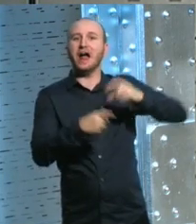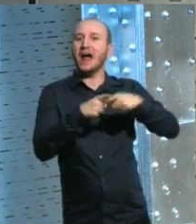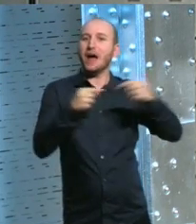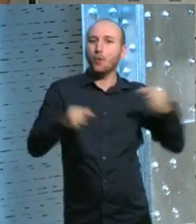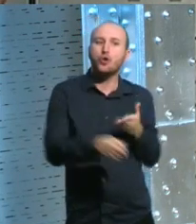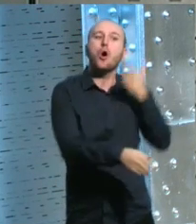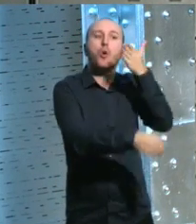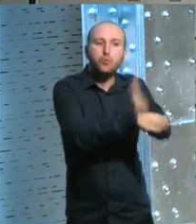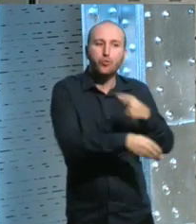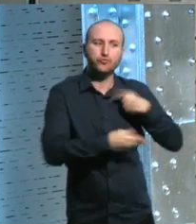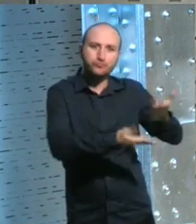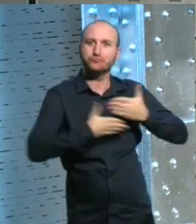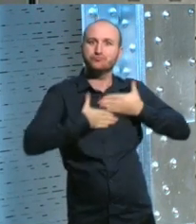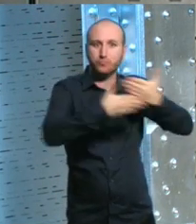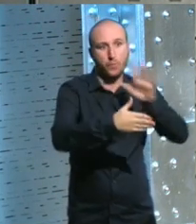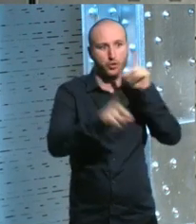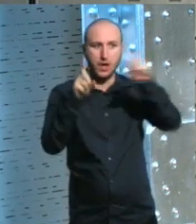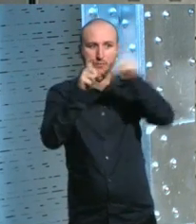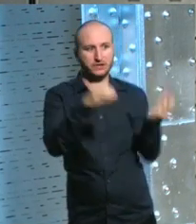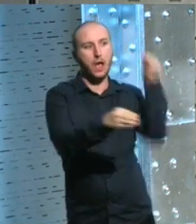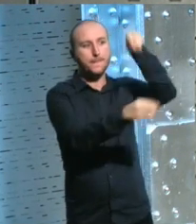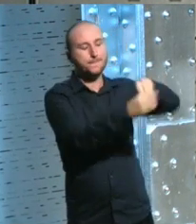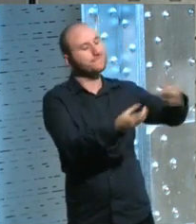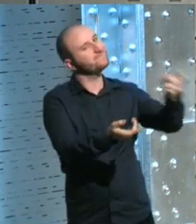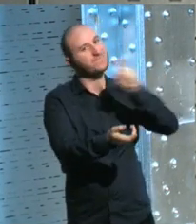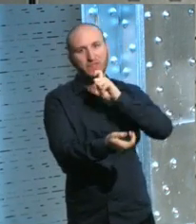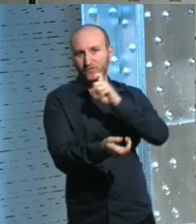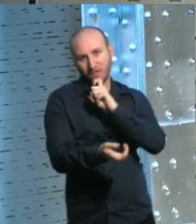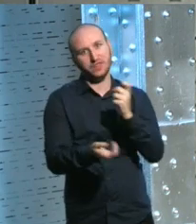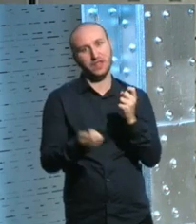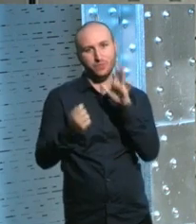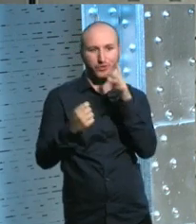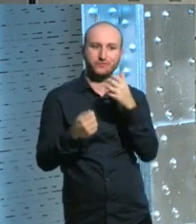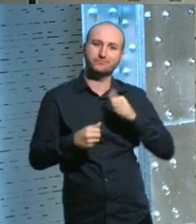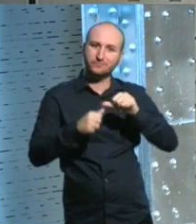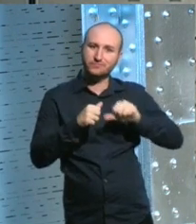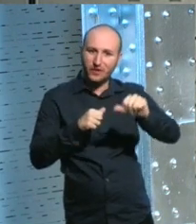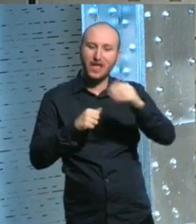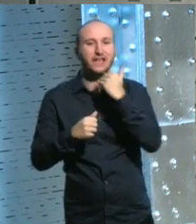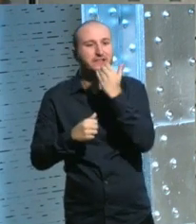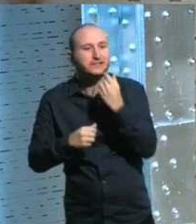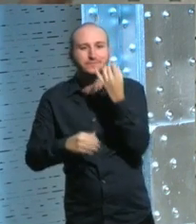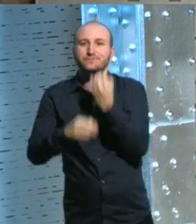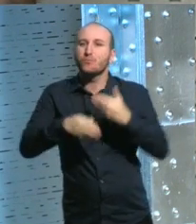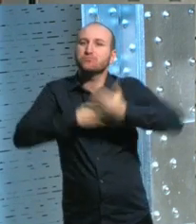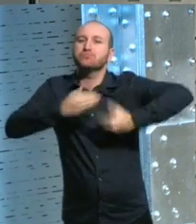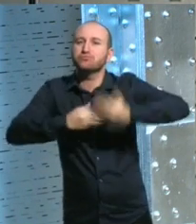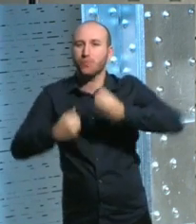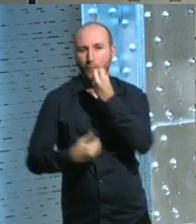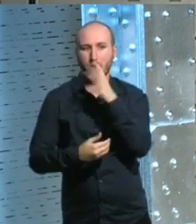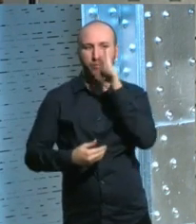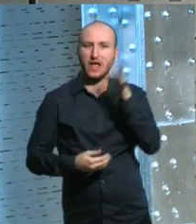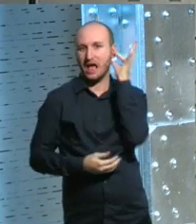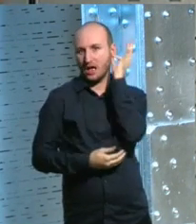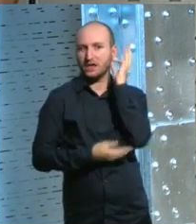muy difícil entrar en las empresas en Japón, y eso lo sabía. Entonces tuve un viaje muy productivo en Japón porque una señora me